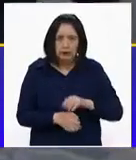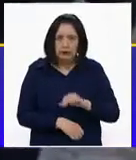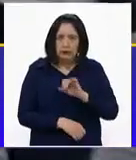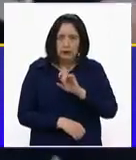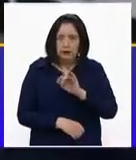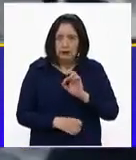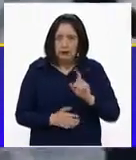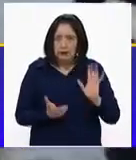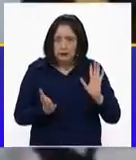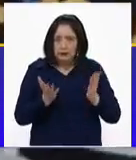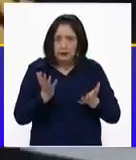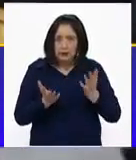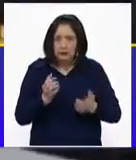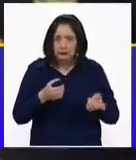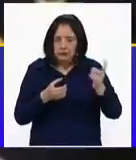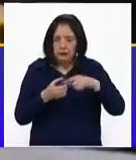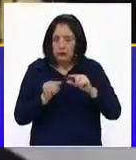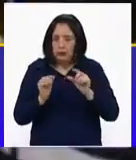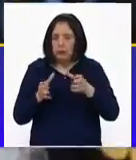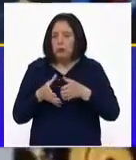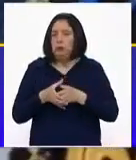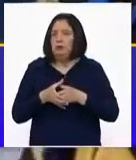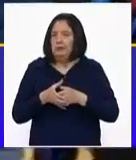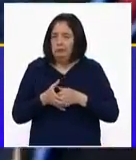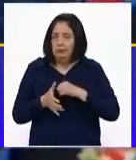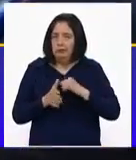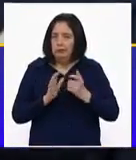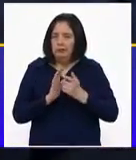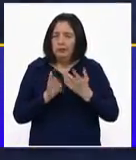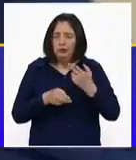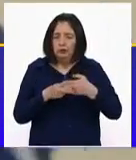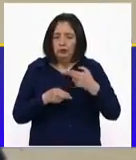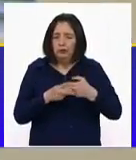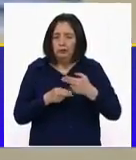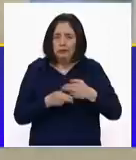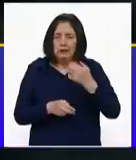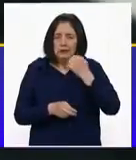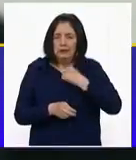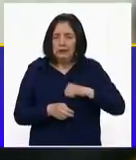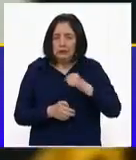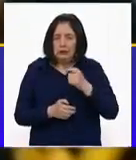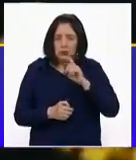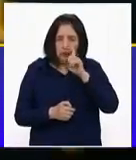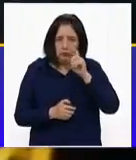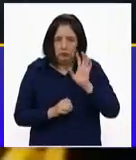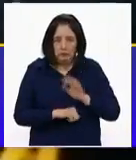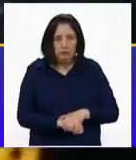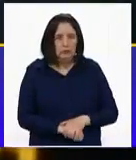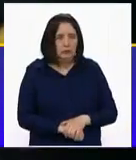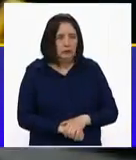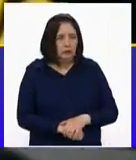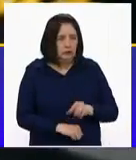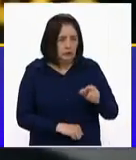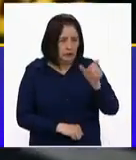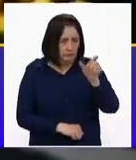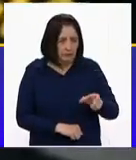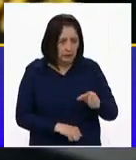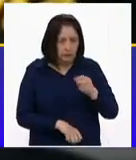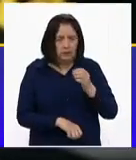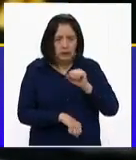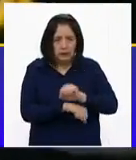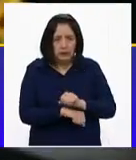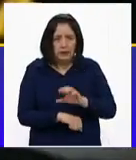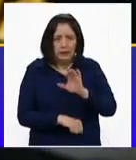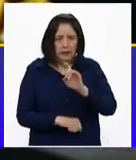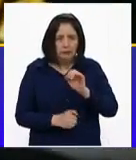de pertenecer a una presunta organización criminal denominada Los Hijos del Cóndor. El intervenido, el marcaje de Yica,